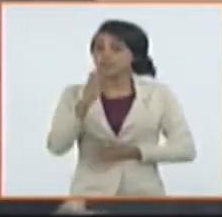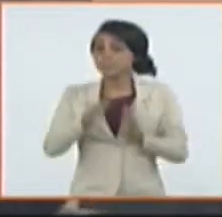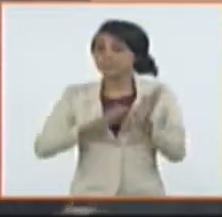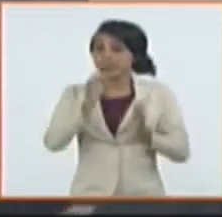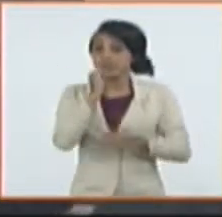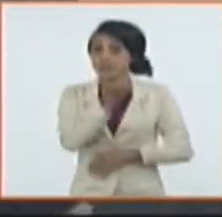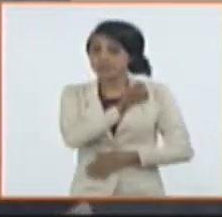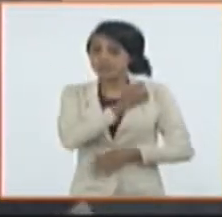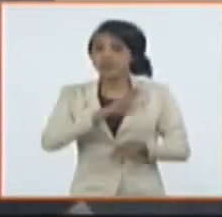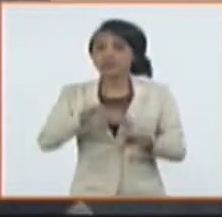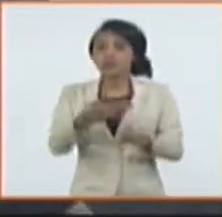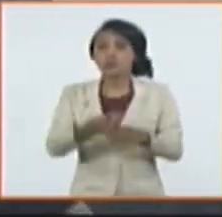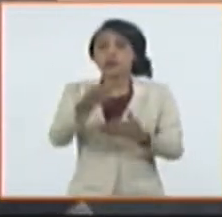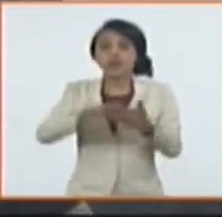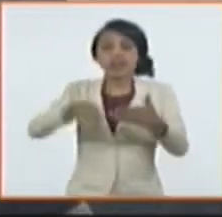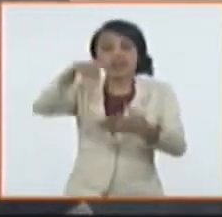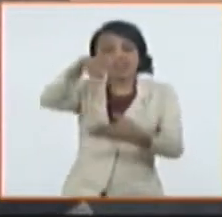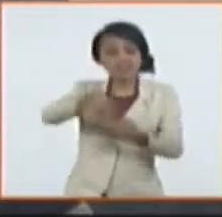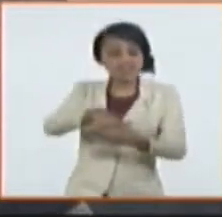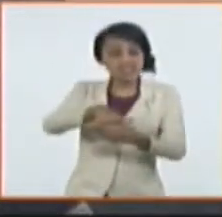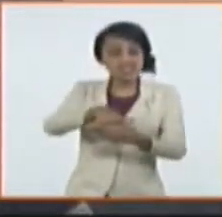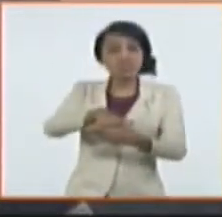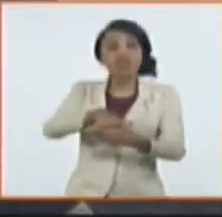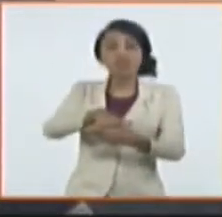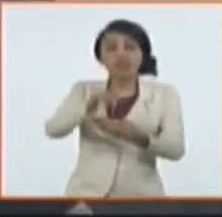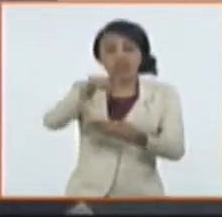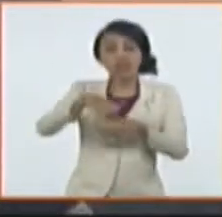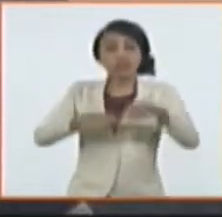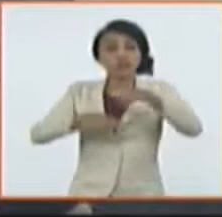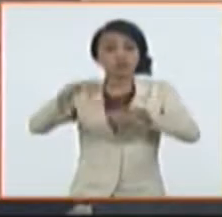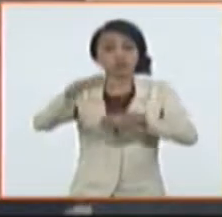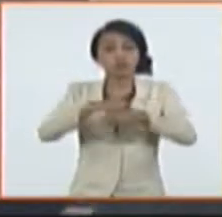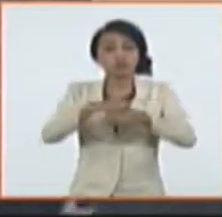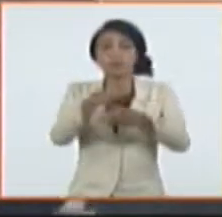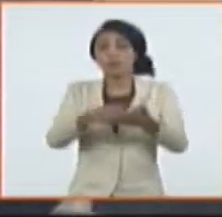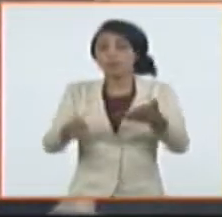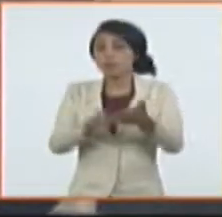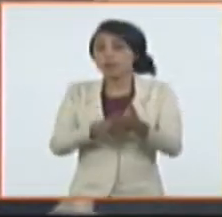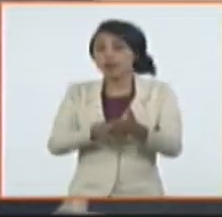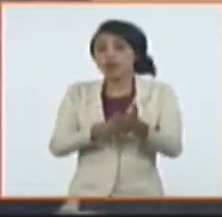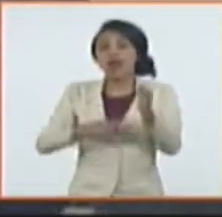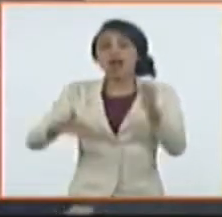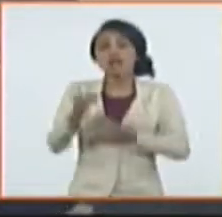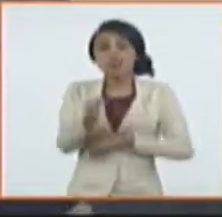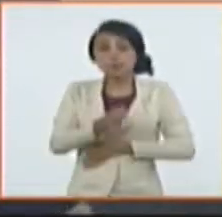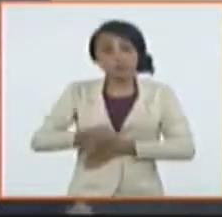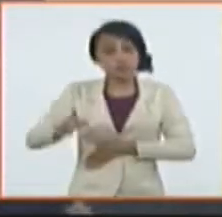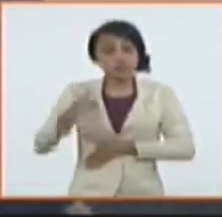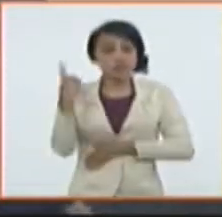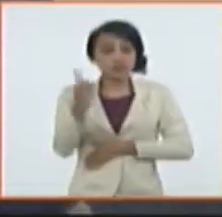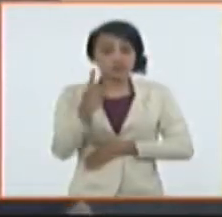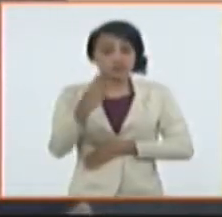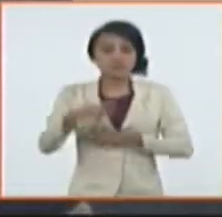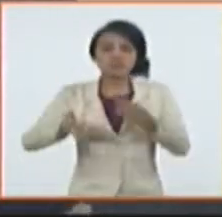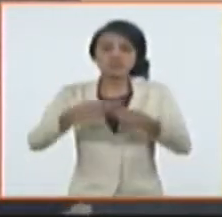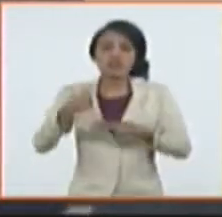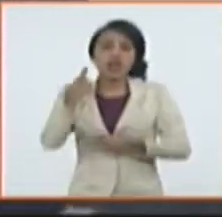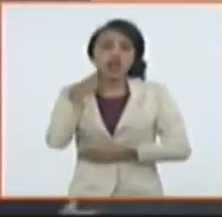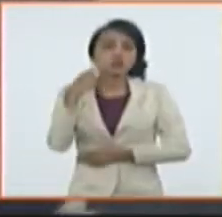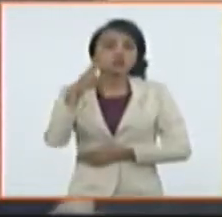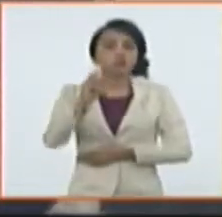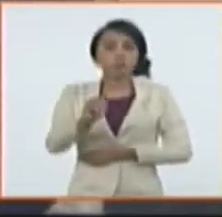elecciones de las estructuras del Poder Popular a nivel municipal y nacional que se desarrollarán en los años